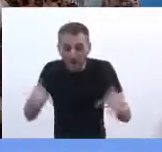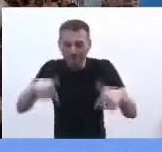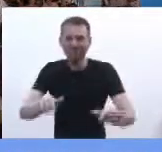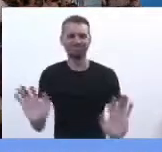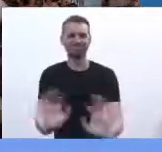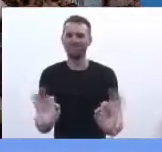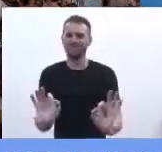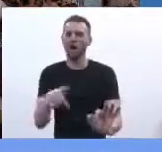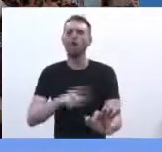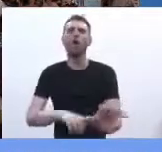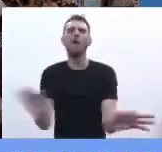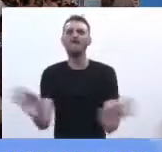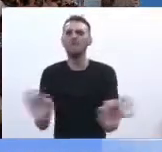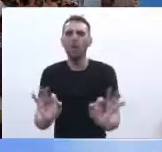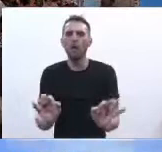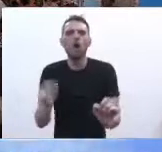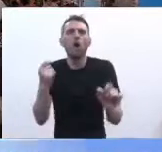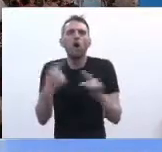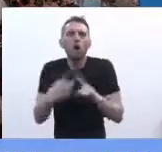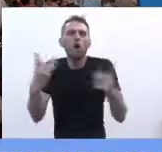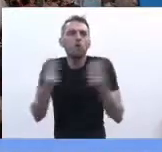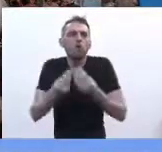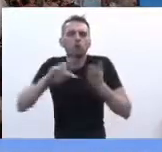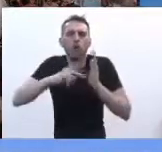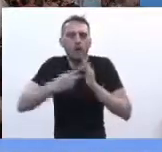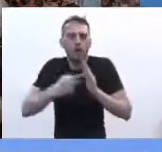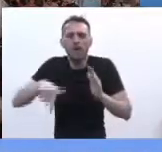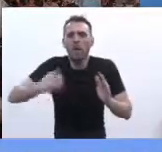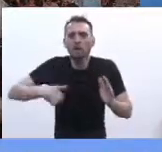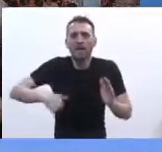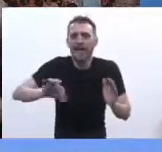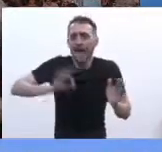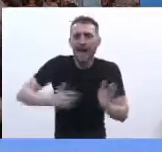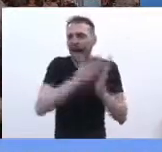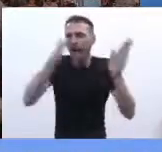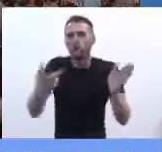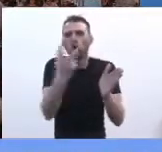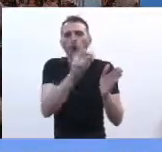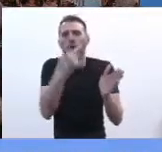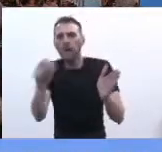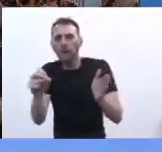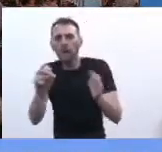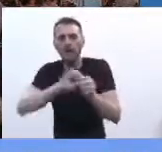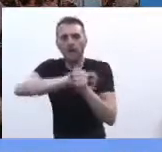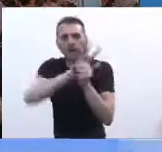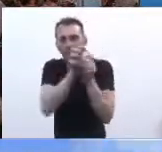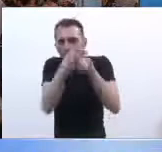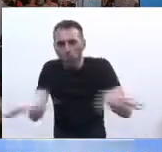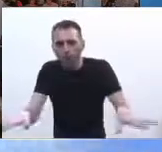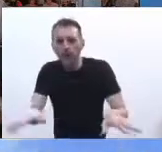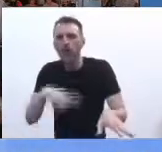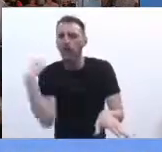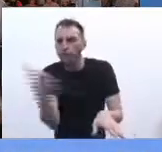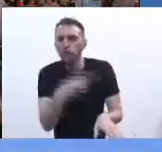no es el momento por todos los que nos pasó a los argentinos en este 2020 con el tema del cob y sin duda tendríamos que estar